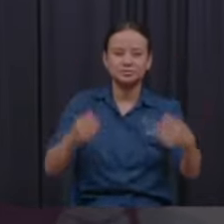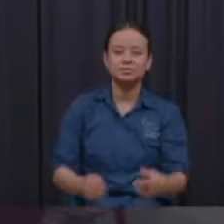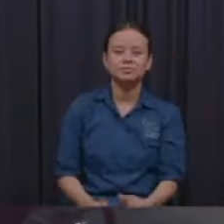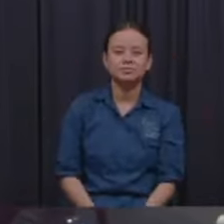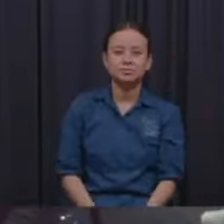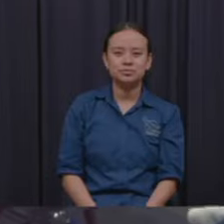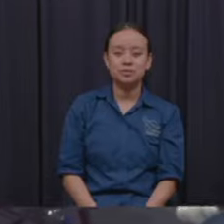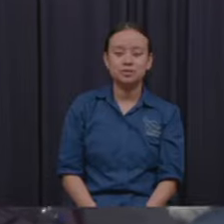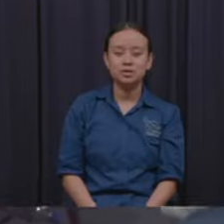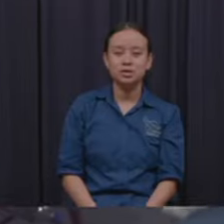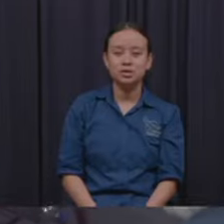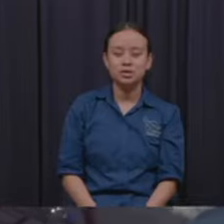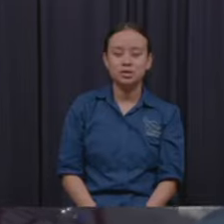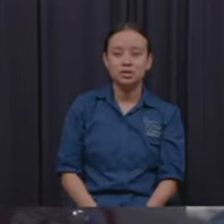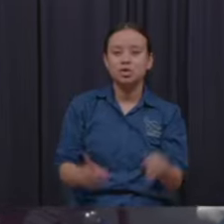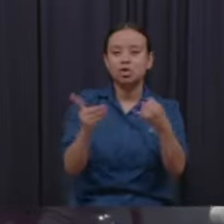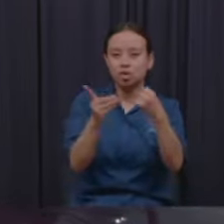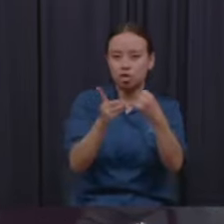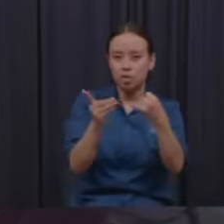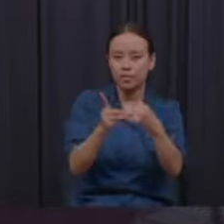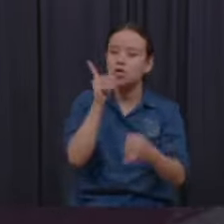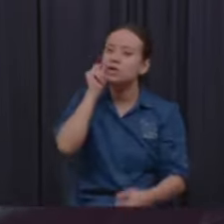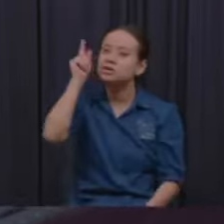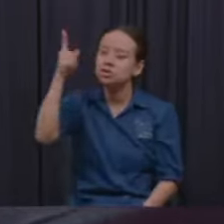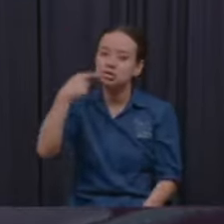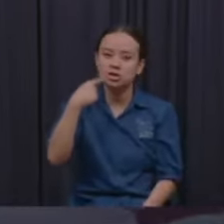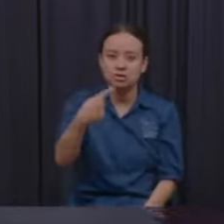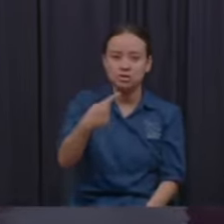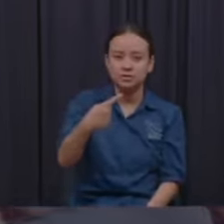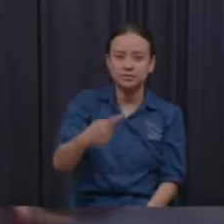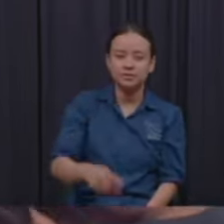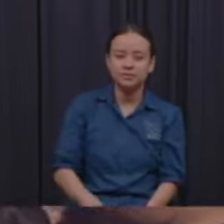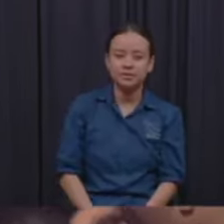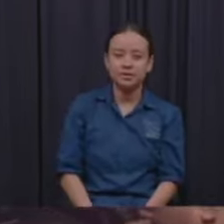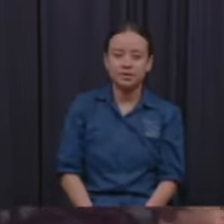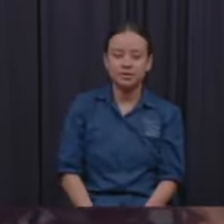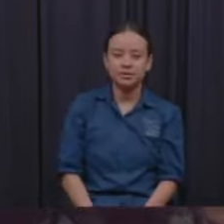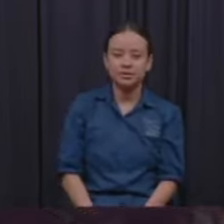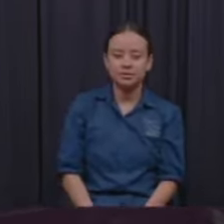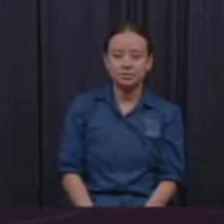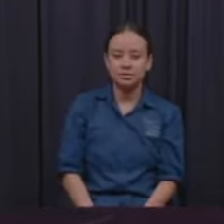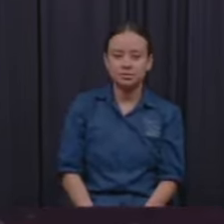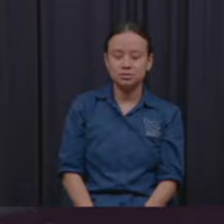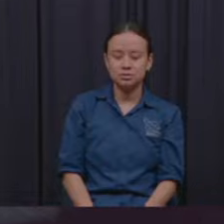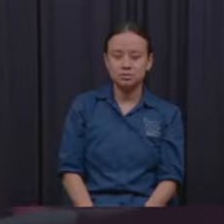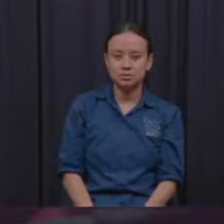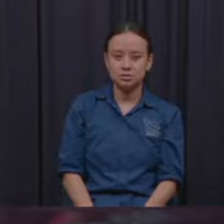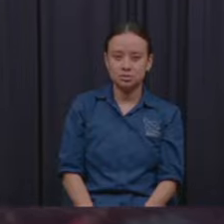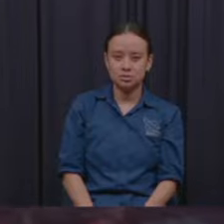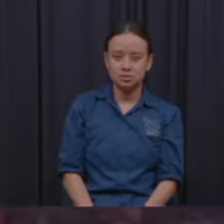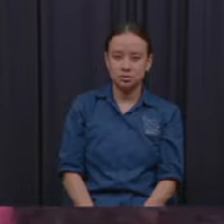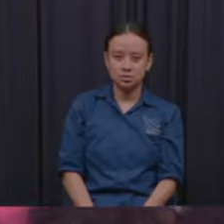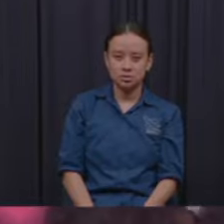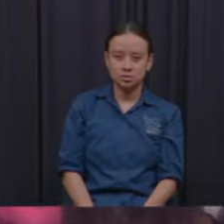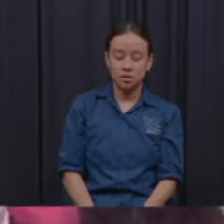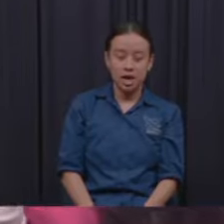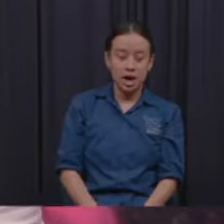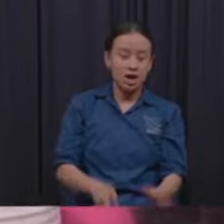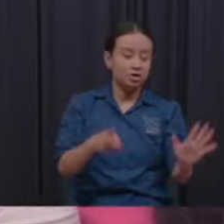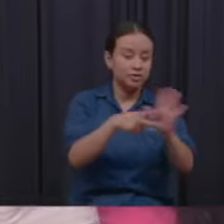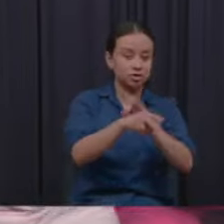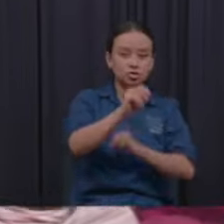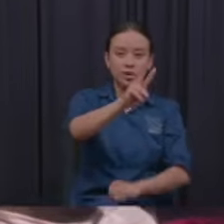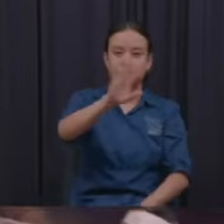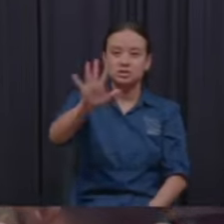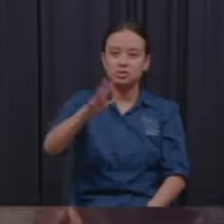En Deuteronomio el Señor repite la ley, pero justamente hablando acerca de esto, en los versículos